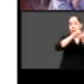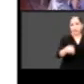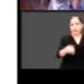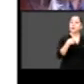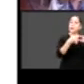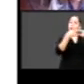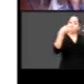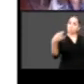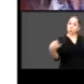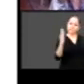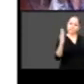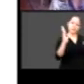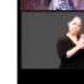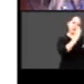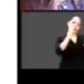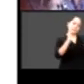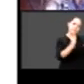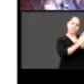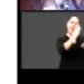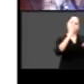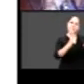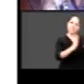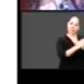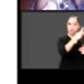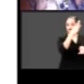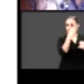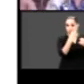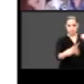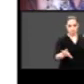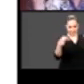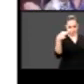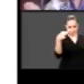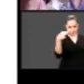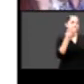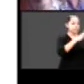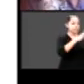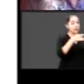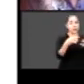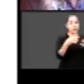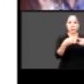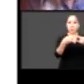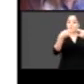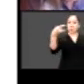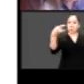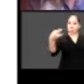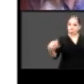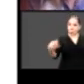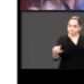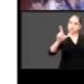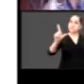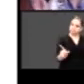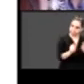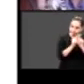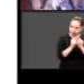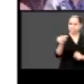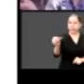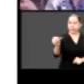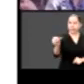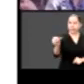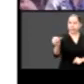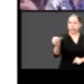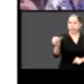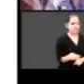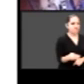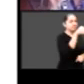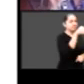decimos colorín colorado y vamos y lo colocamos en el lugar de la caja la canasta el librero el